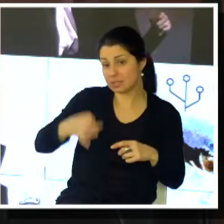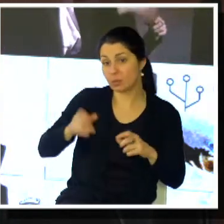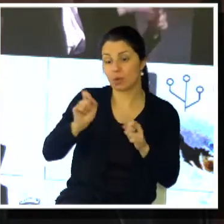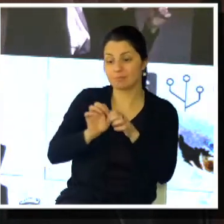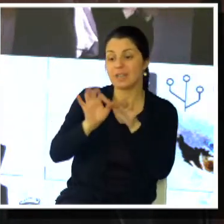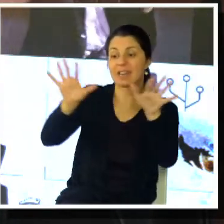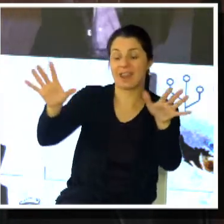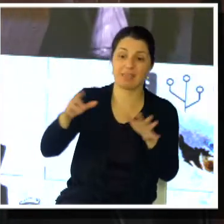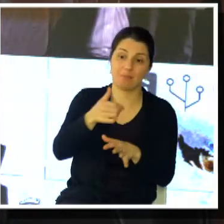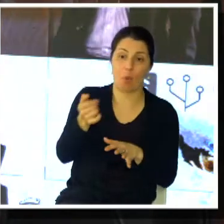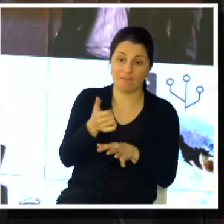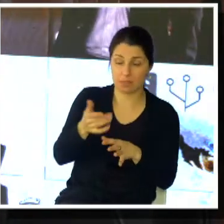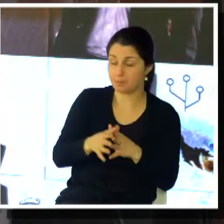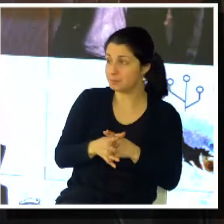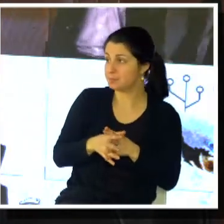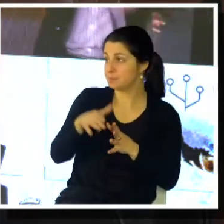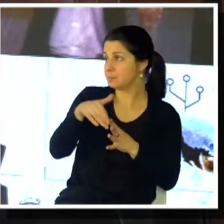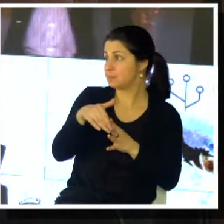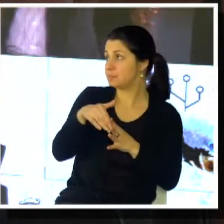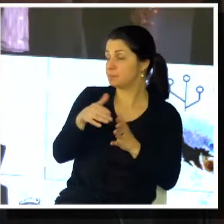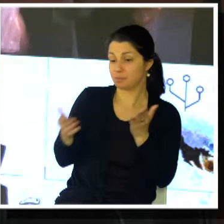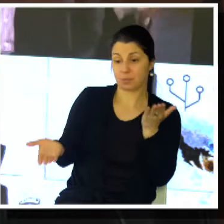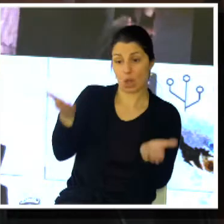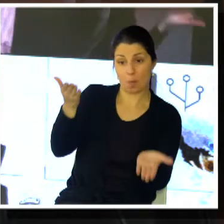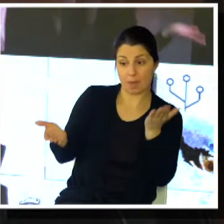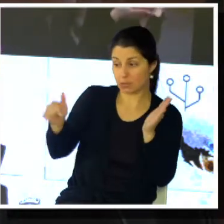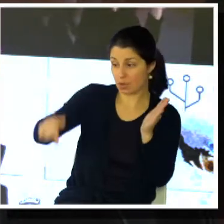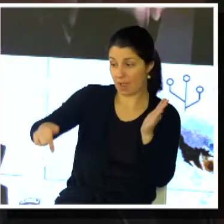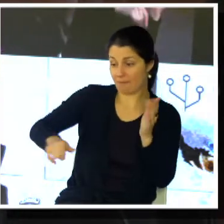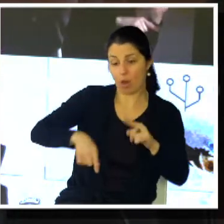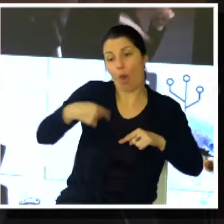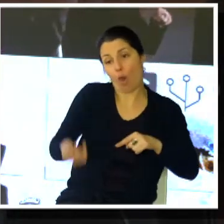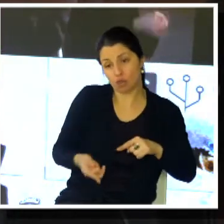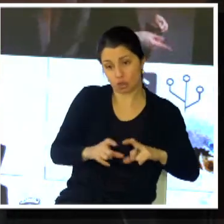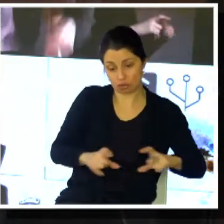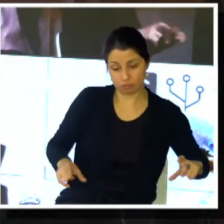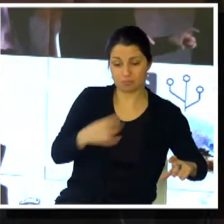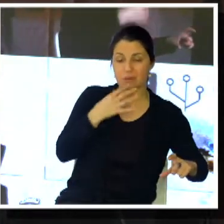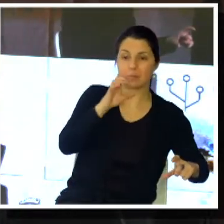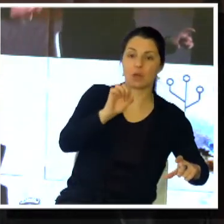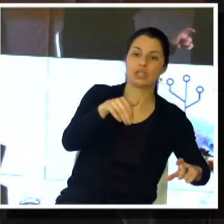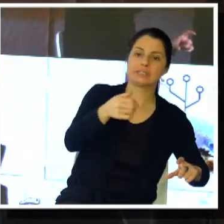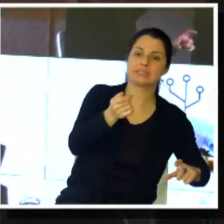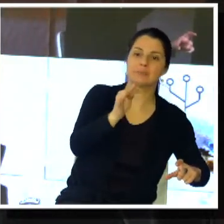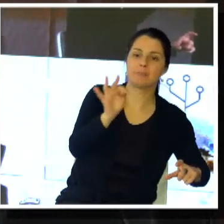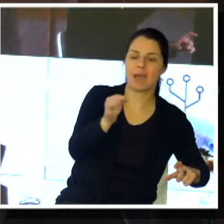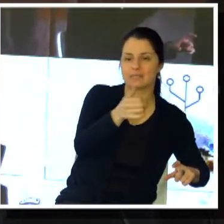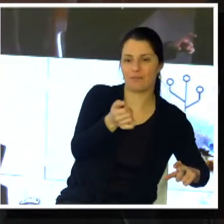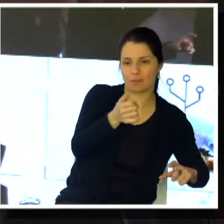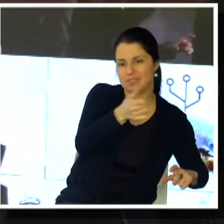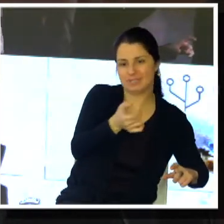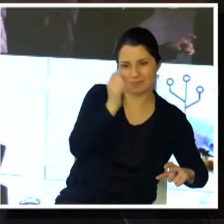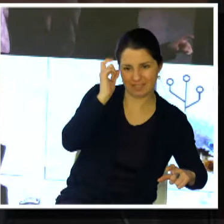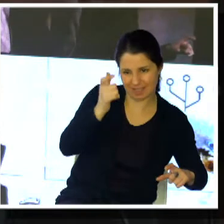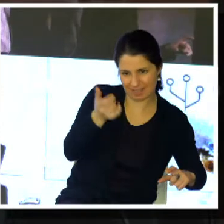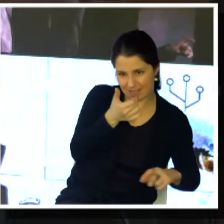redes móviles. En comparación abajo con lo que son otros dispositivos, smartphones, lo que tradicionalmente tenemos en